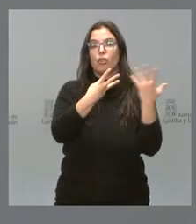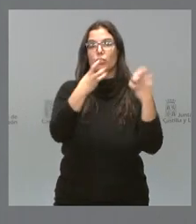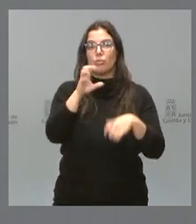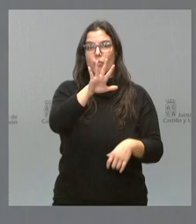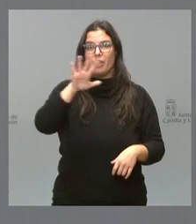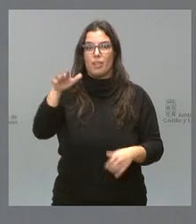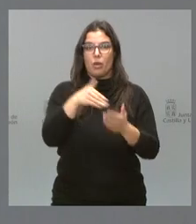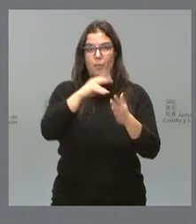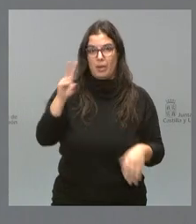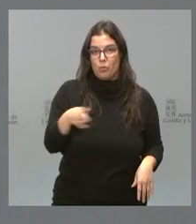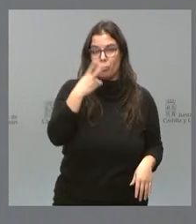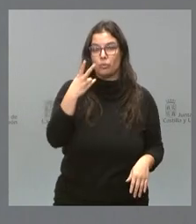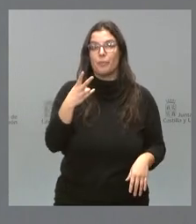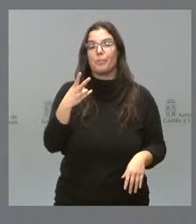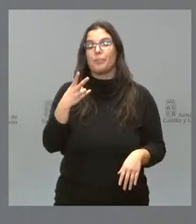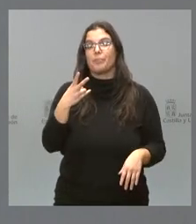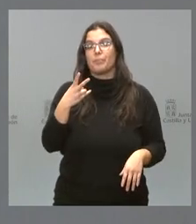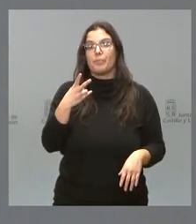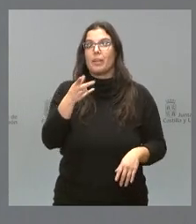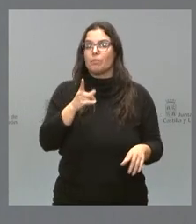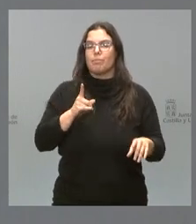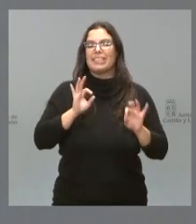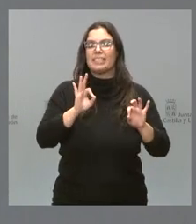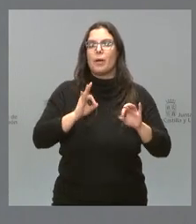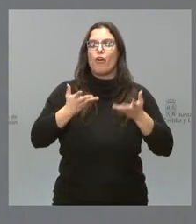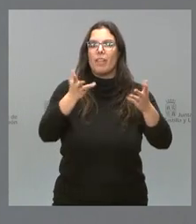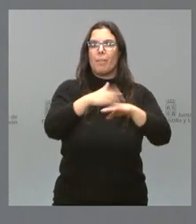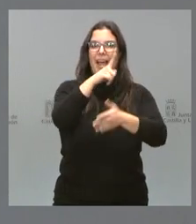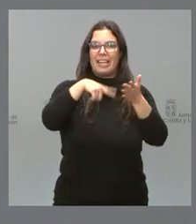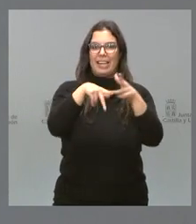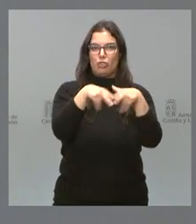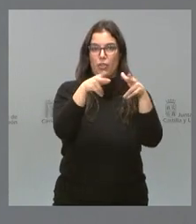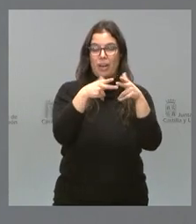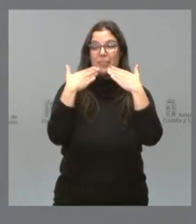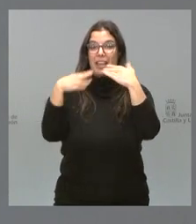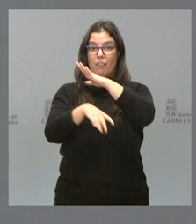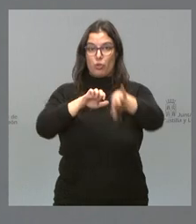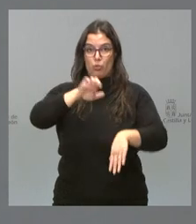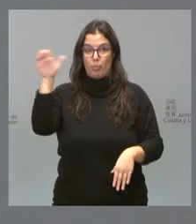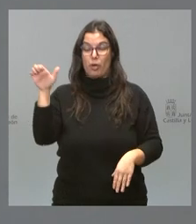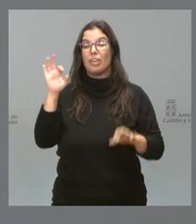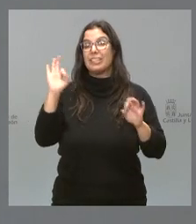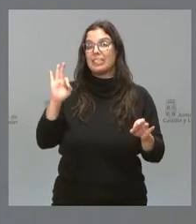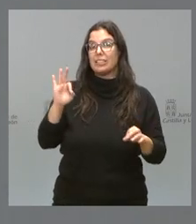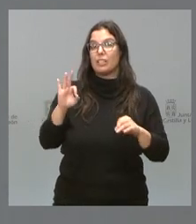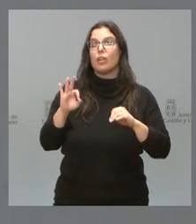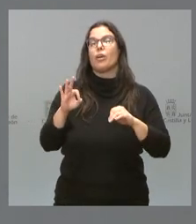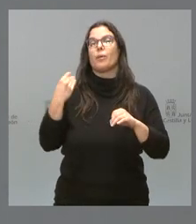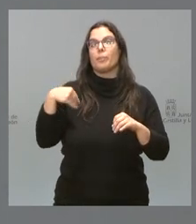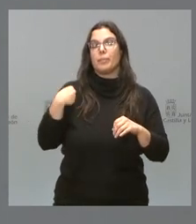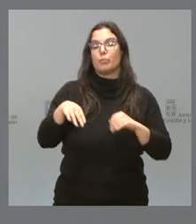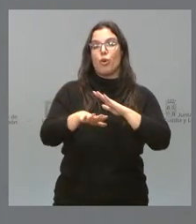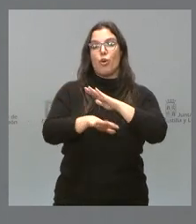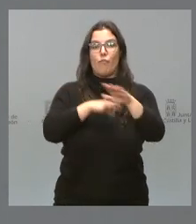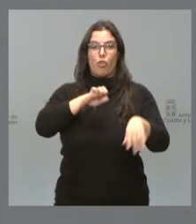855.000 euros se estirarán alquiler social se financiarán con fondos europeos también en este caso fondos del riad you